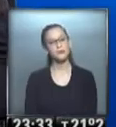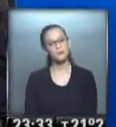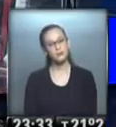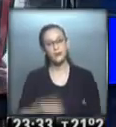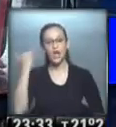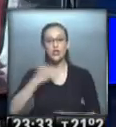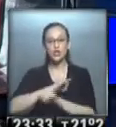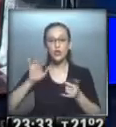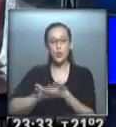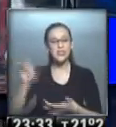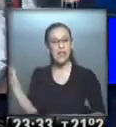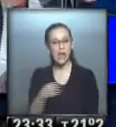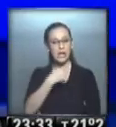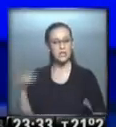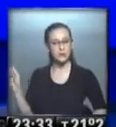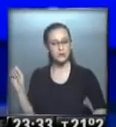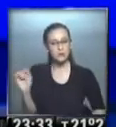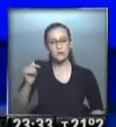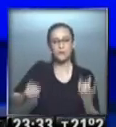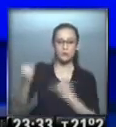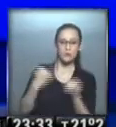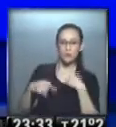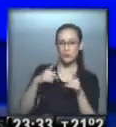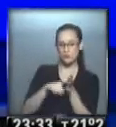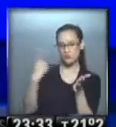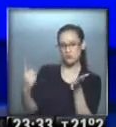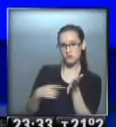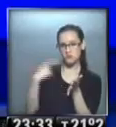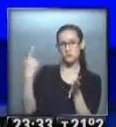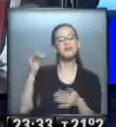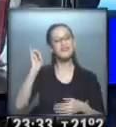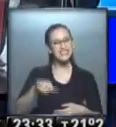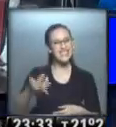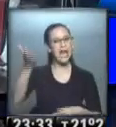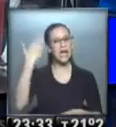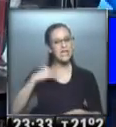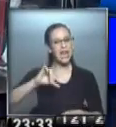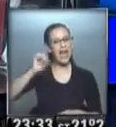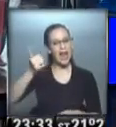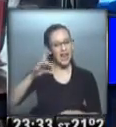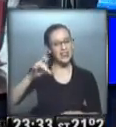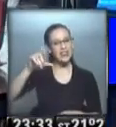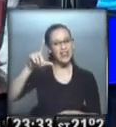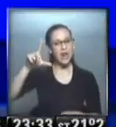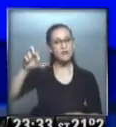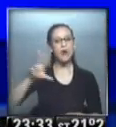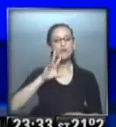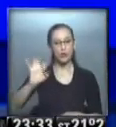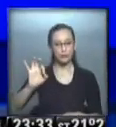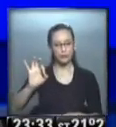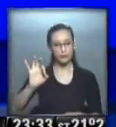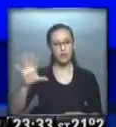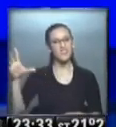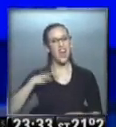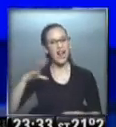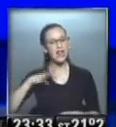Tenés noticias de tenis. Gabriela, me lo indica aquí la rutina. Así es, porque en la jornada de ayer había ganado Juan Martín del Potro y tenía que esperar al rival para lo que